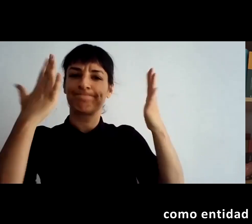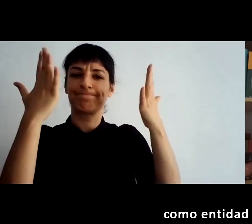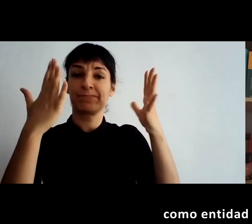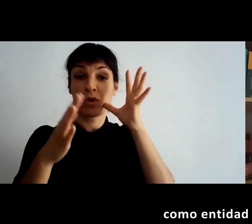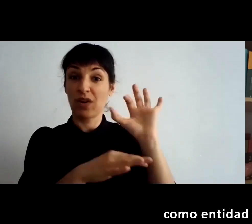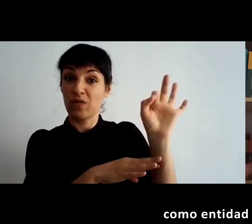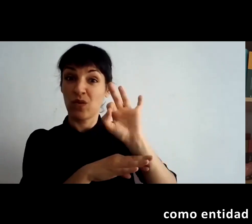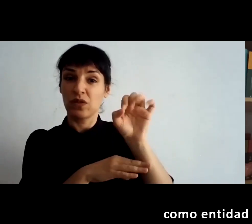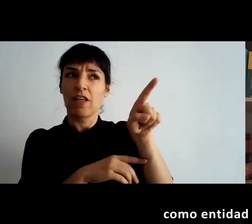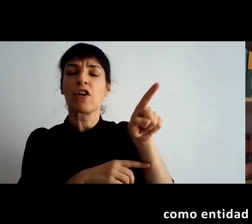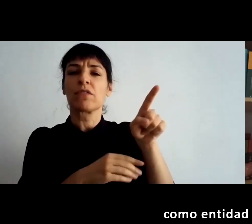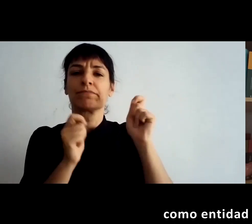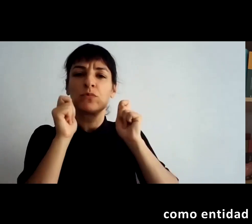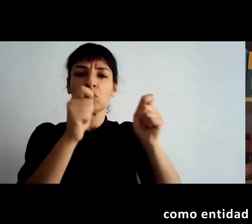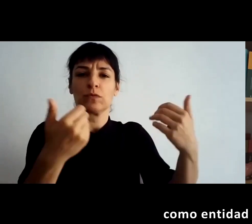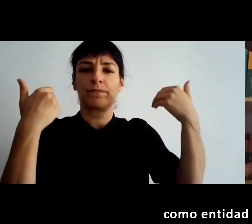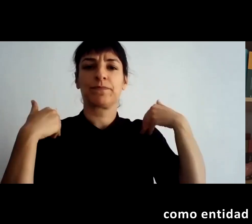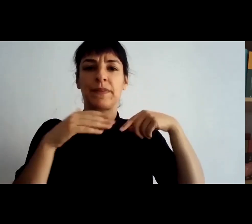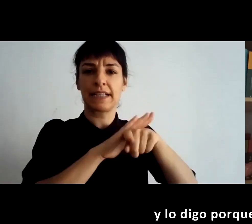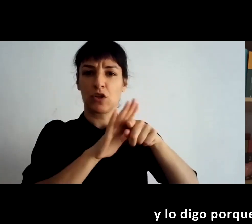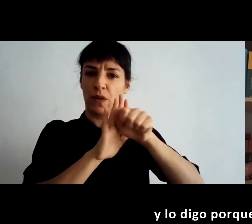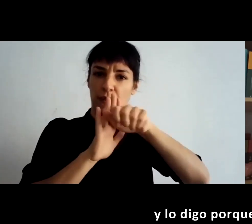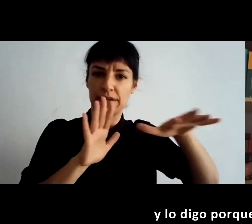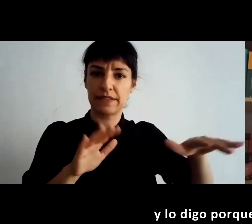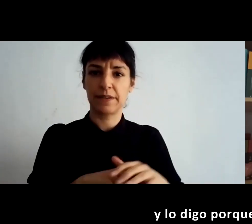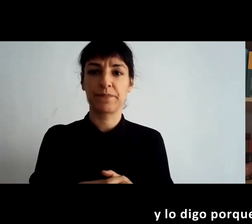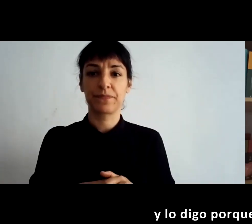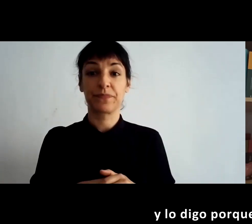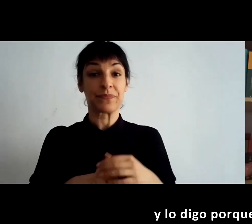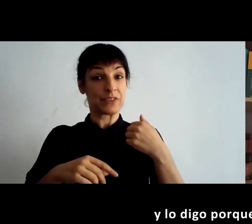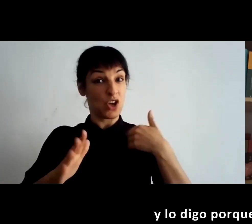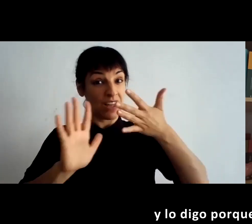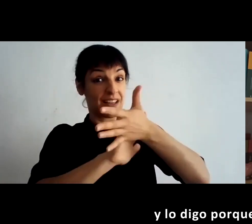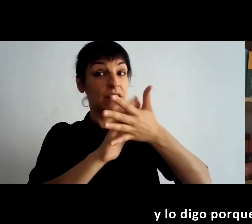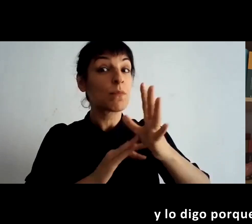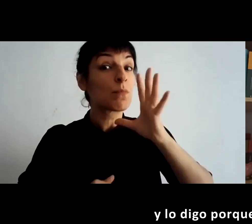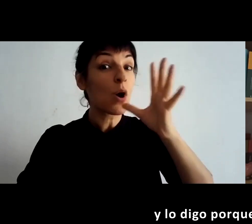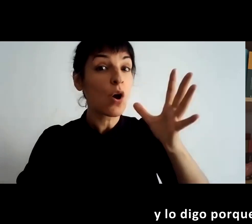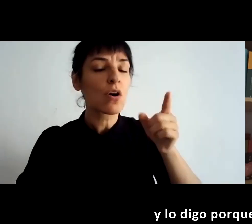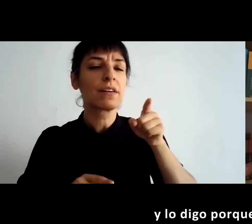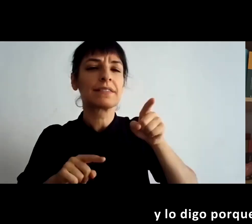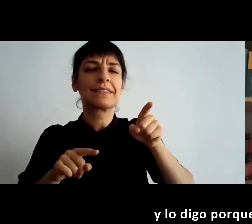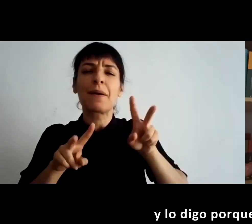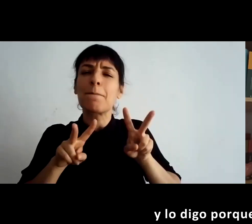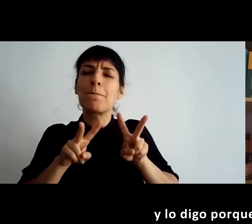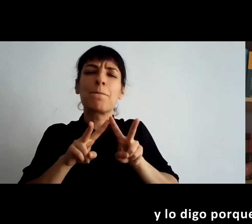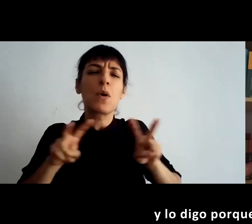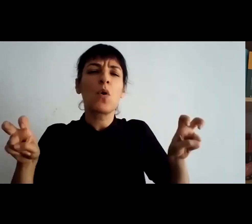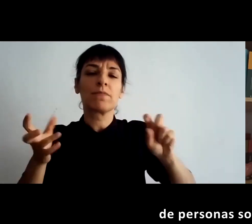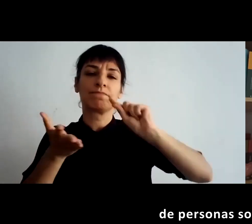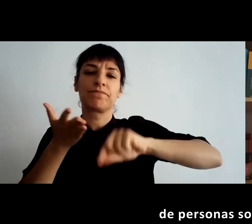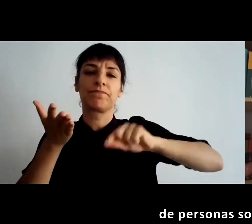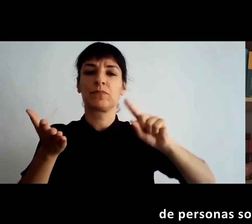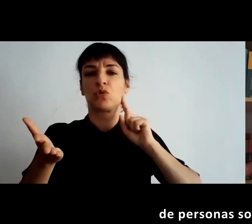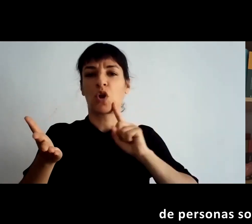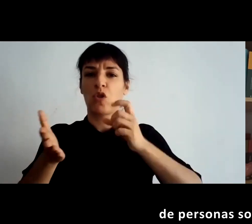la encomienda de la gestión del CNSE. Y digo esto porque ha apostado desde sus inicios por la empleabilidad de personas